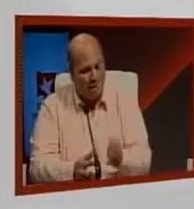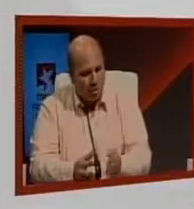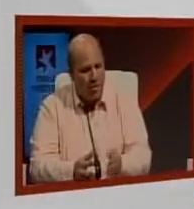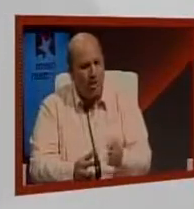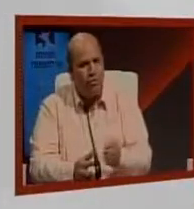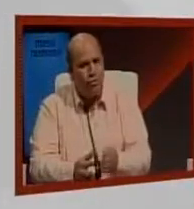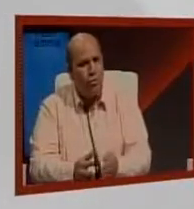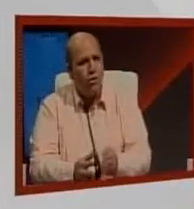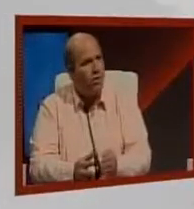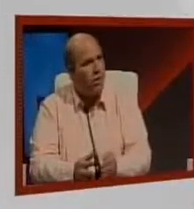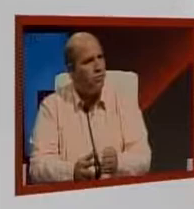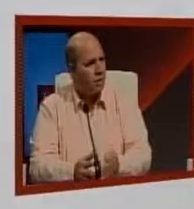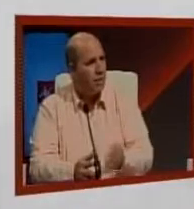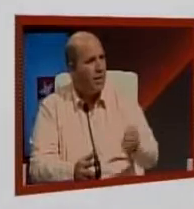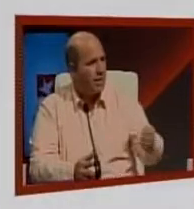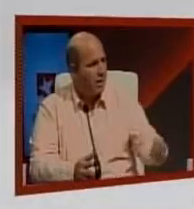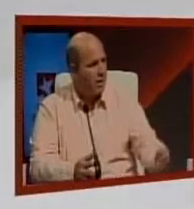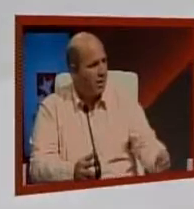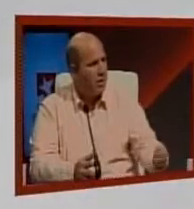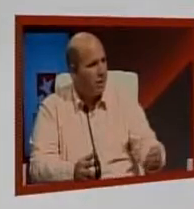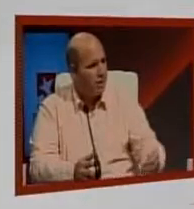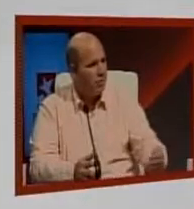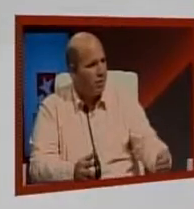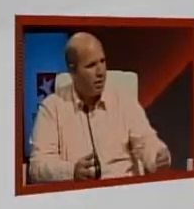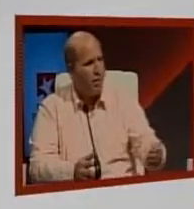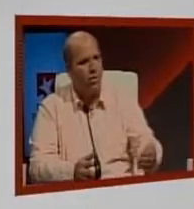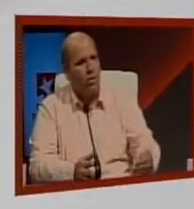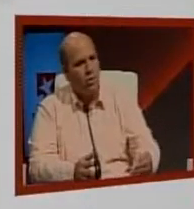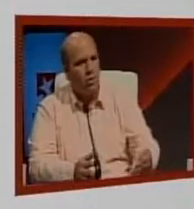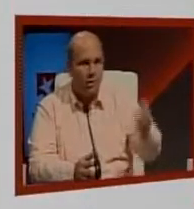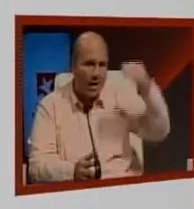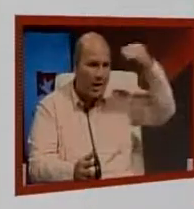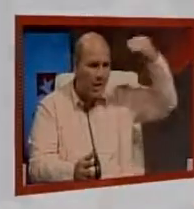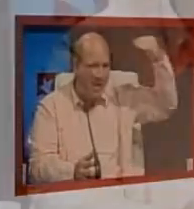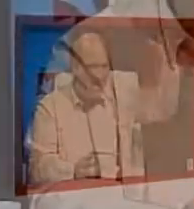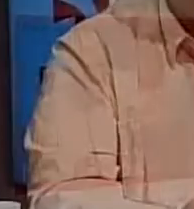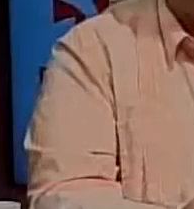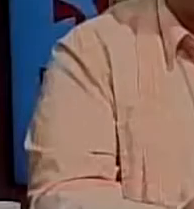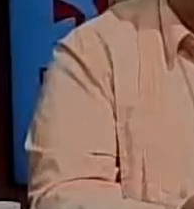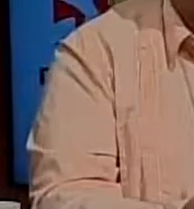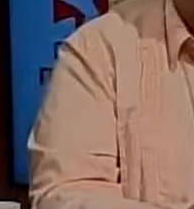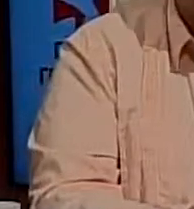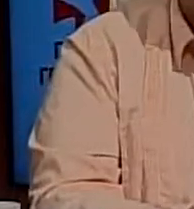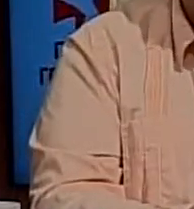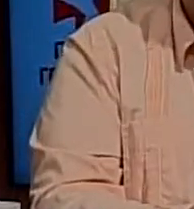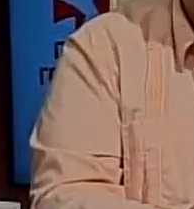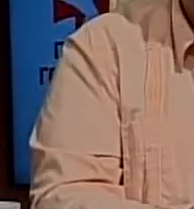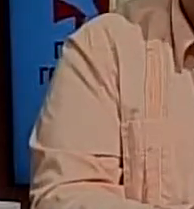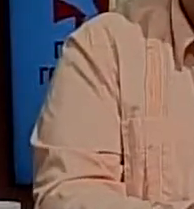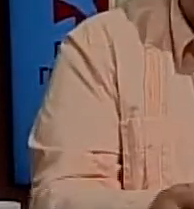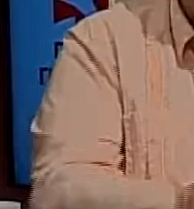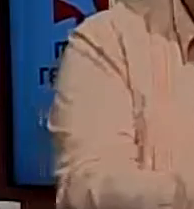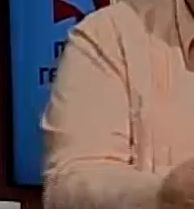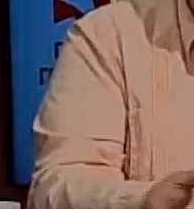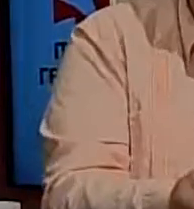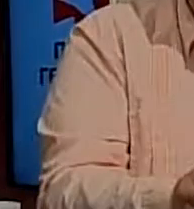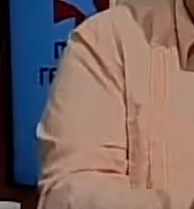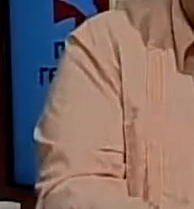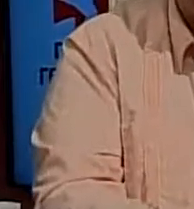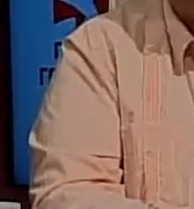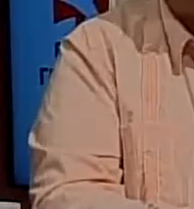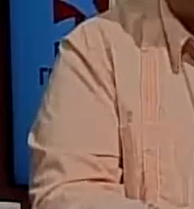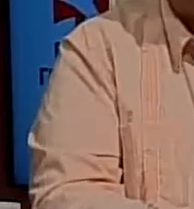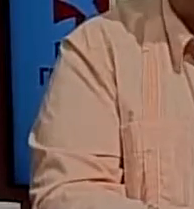que hoy es uno de los ejes fundamentales, tanto el tema de la relación Estado-Gobierno federal, que tiene una larguísima historia en Estados Unidos, de hecho está desde